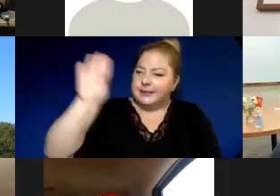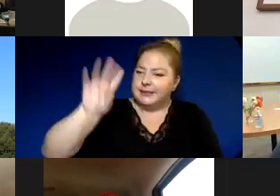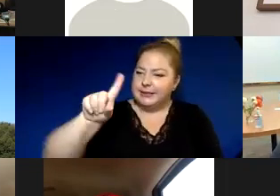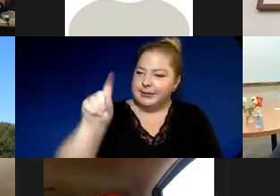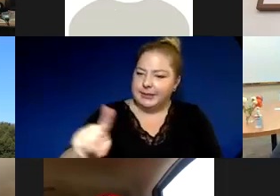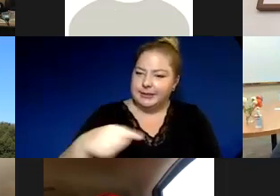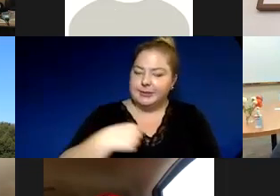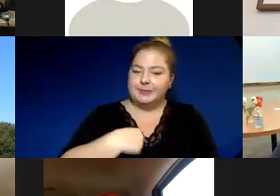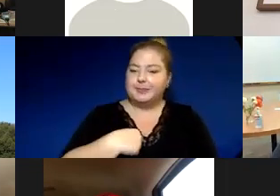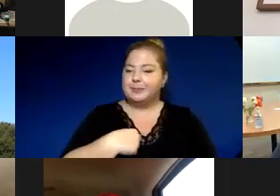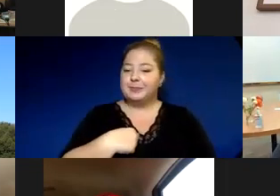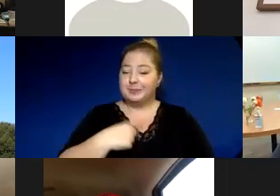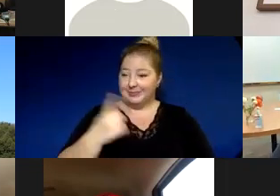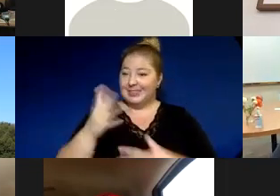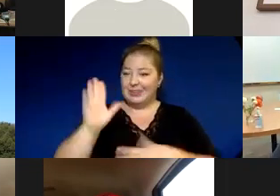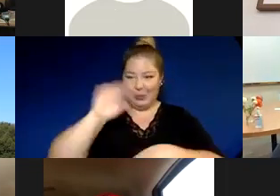En cuanto a hoy y mañana,